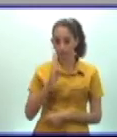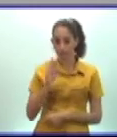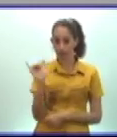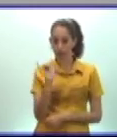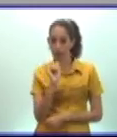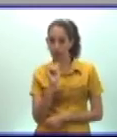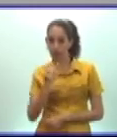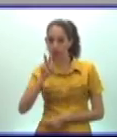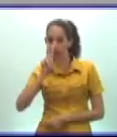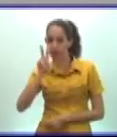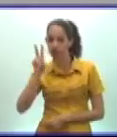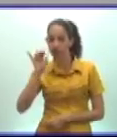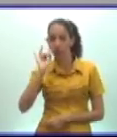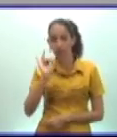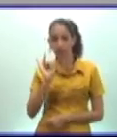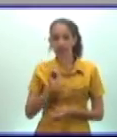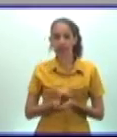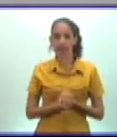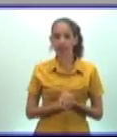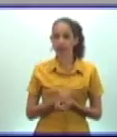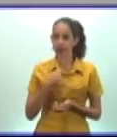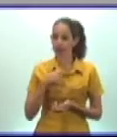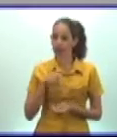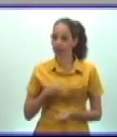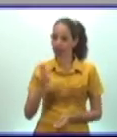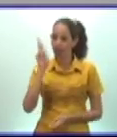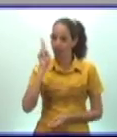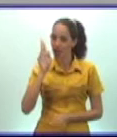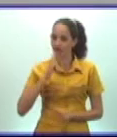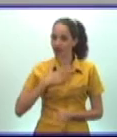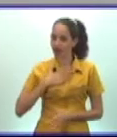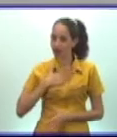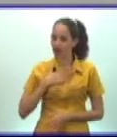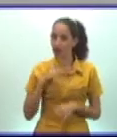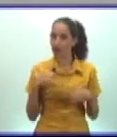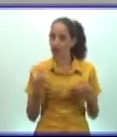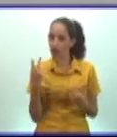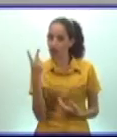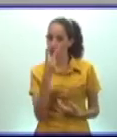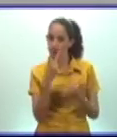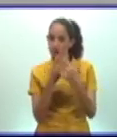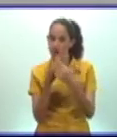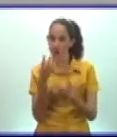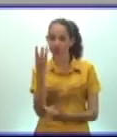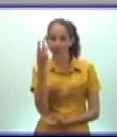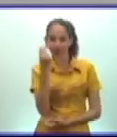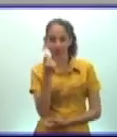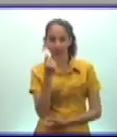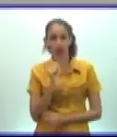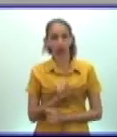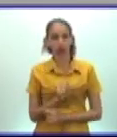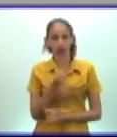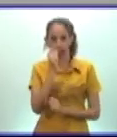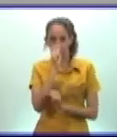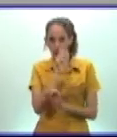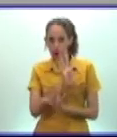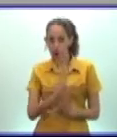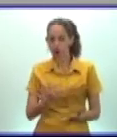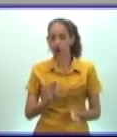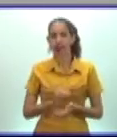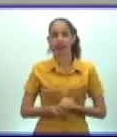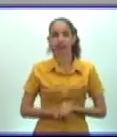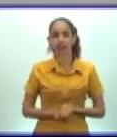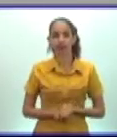227, y estarán de acuerdo conmigo que ambos números pertenecen a los naturales.